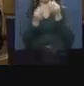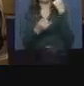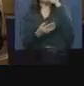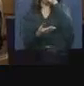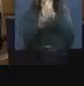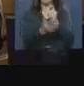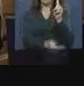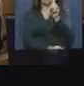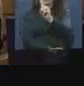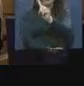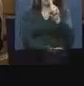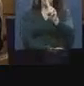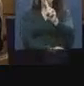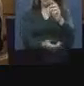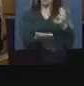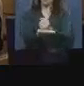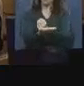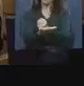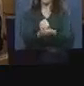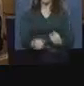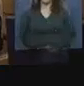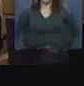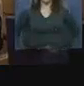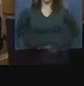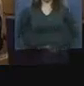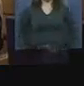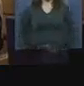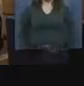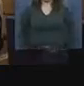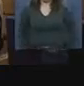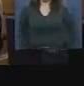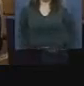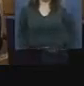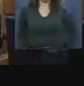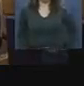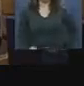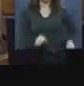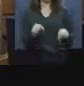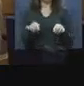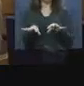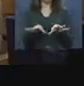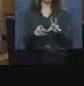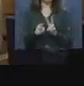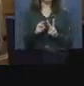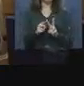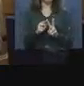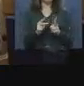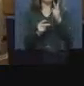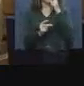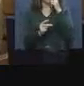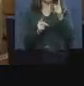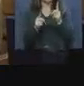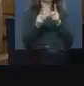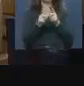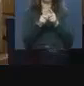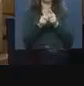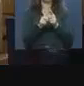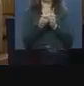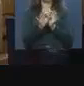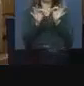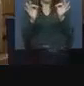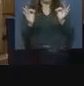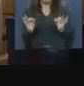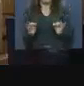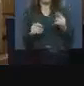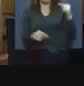no lo han conseguido. Eso es lo que hace una mirada angosta, conservadora y